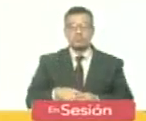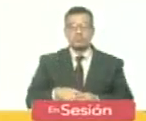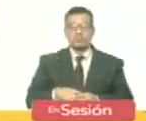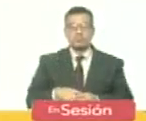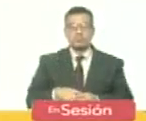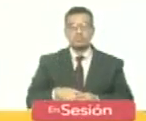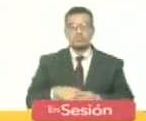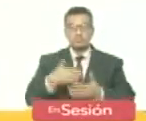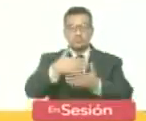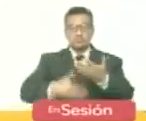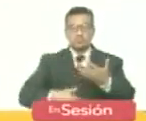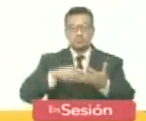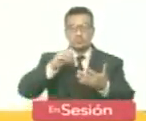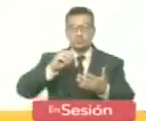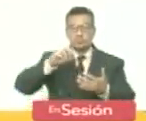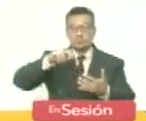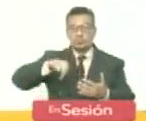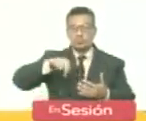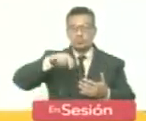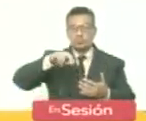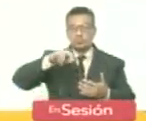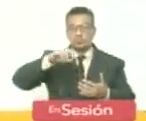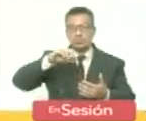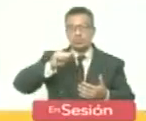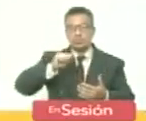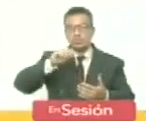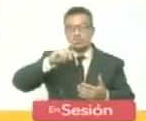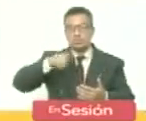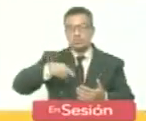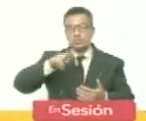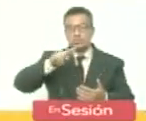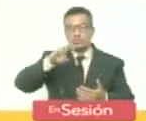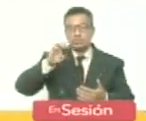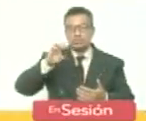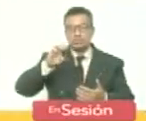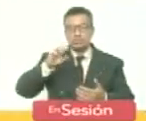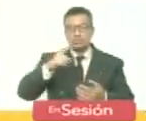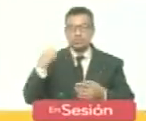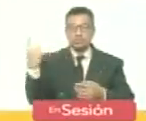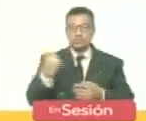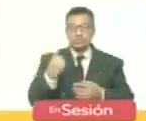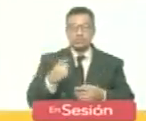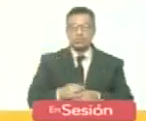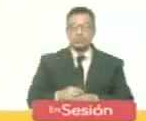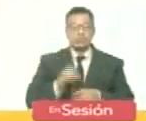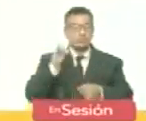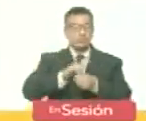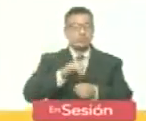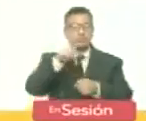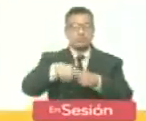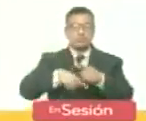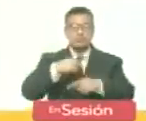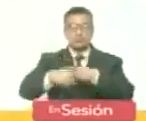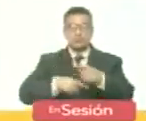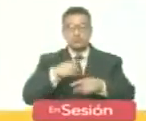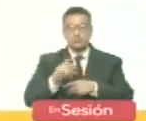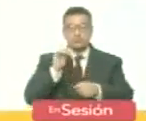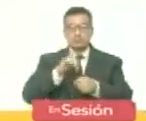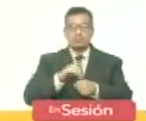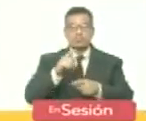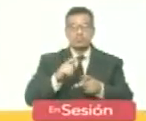El instructivo ONAPRE abiertamente regresivo, que viola el derecho a la progresividad